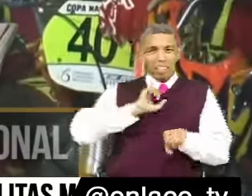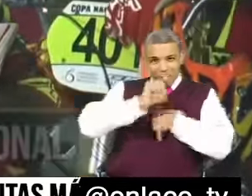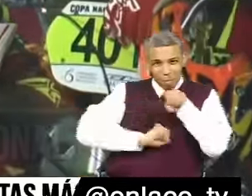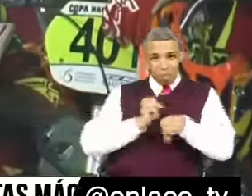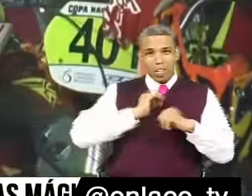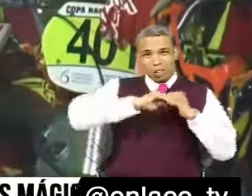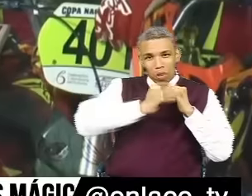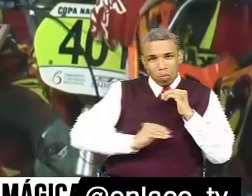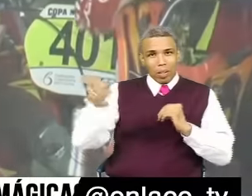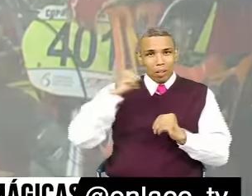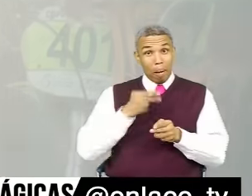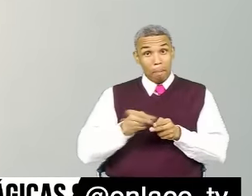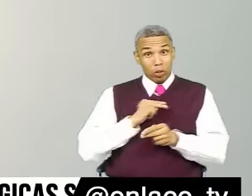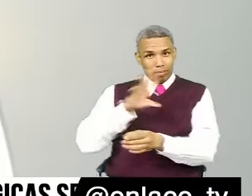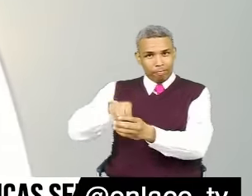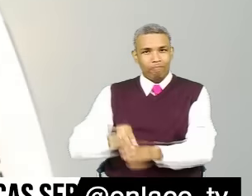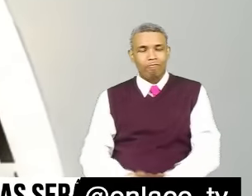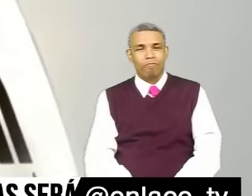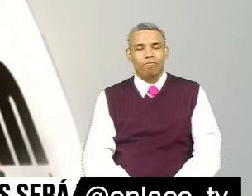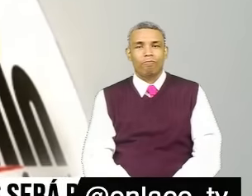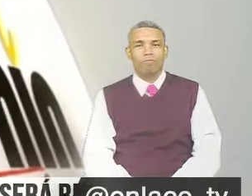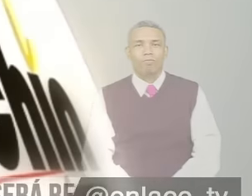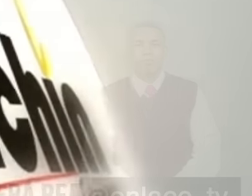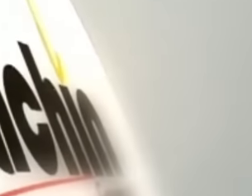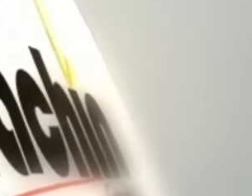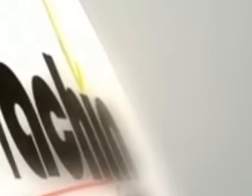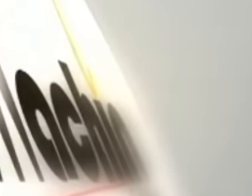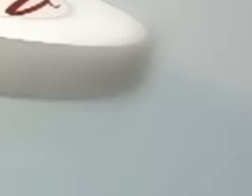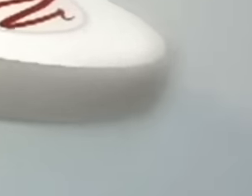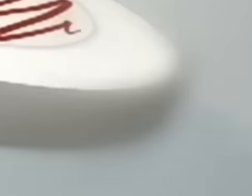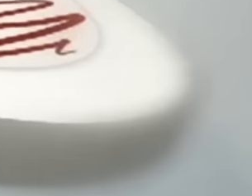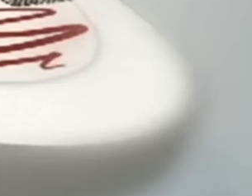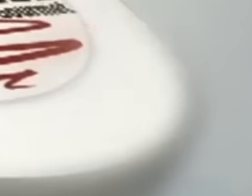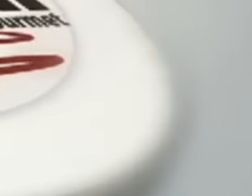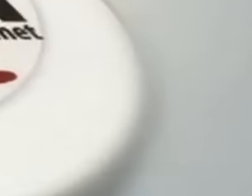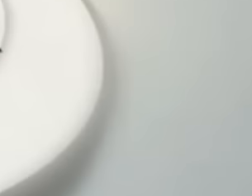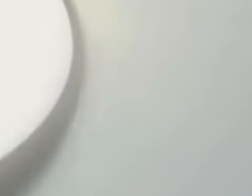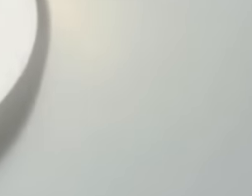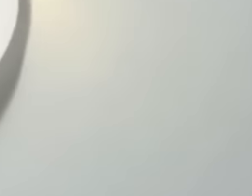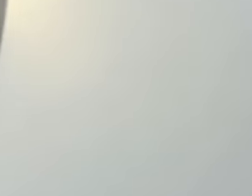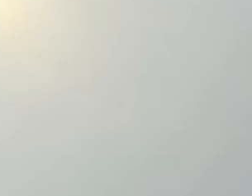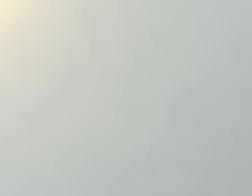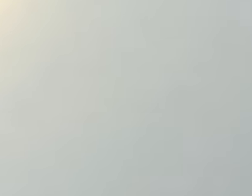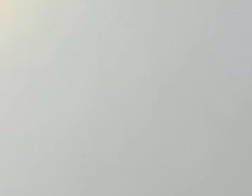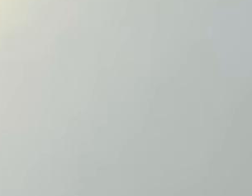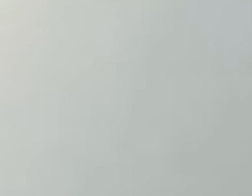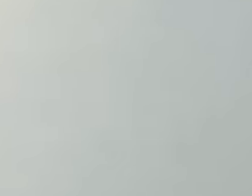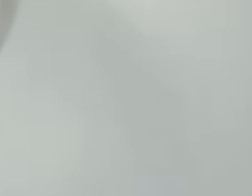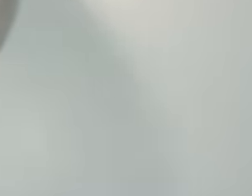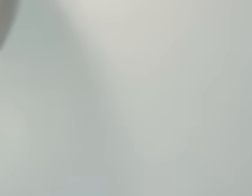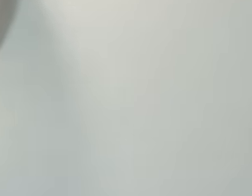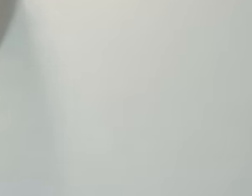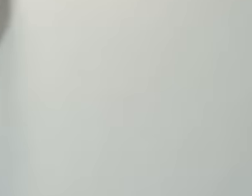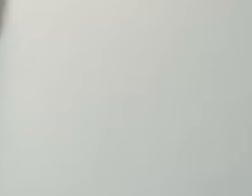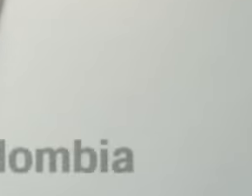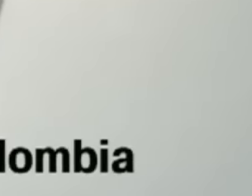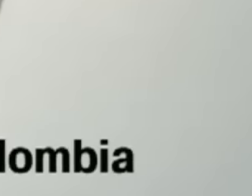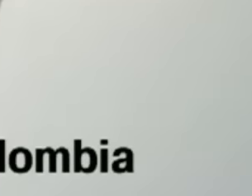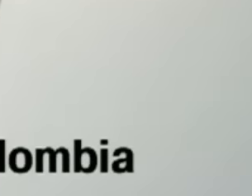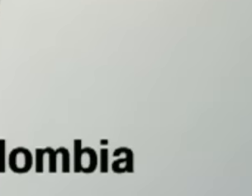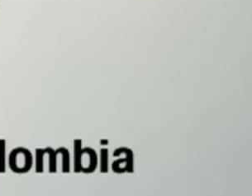en Cundinamarca. Hasta aquí los deportes, con el patrocinio de Restaurante El Machín Gourmet, ahora en su nueva sede en